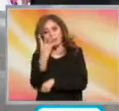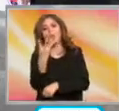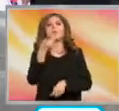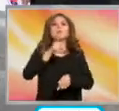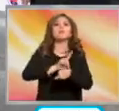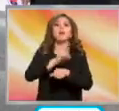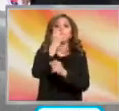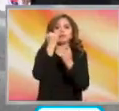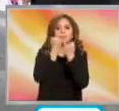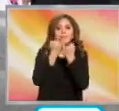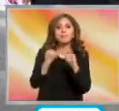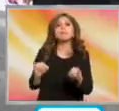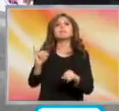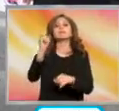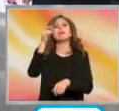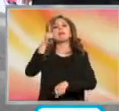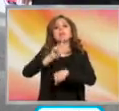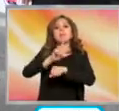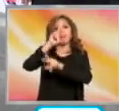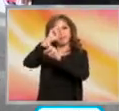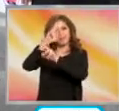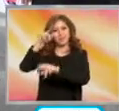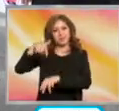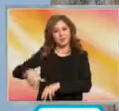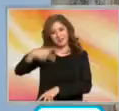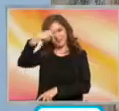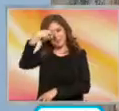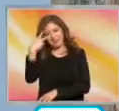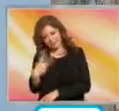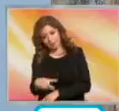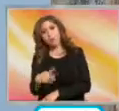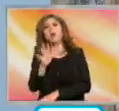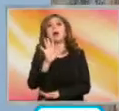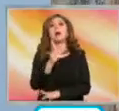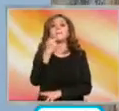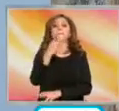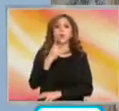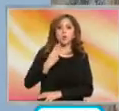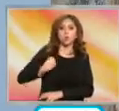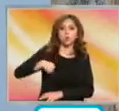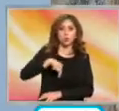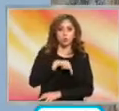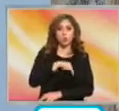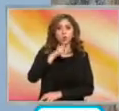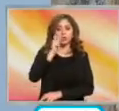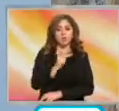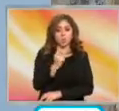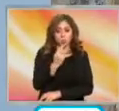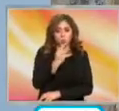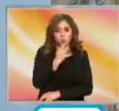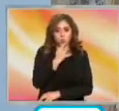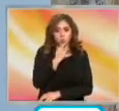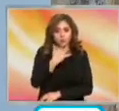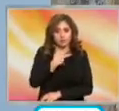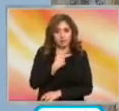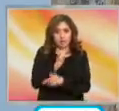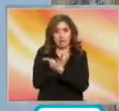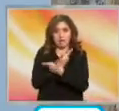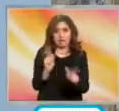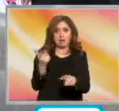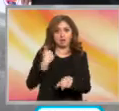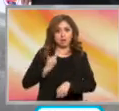para todas las fiestas nacionales, pero la regla general es que nosotros no podemos utilizar nuestros símbolos patrios en nuestro día a